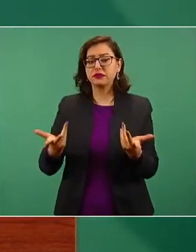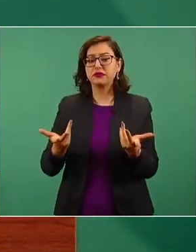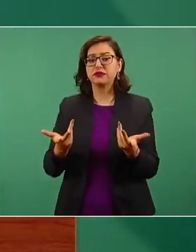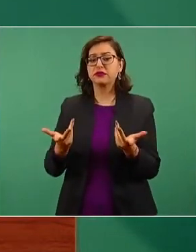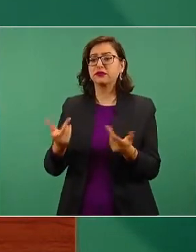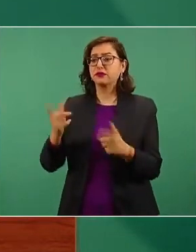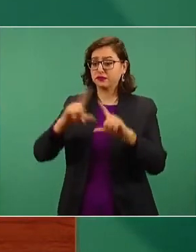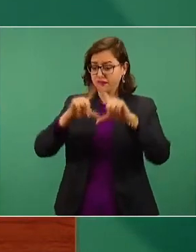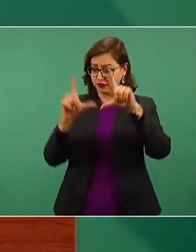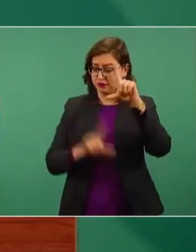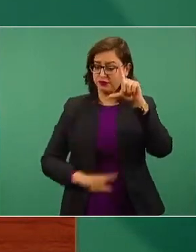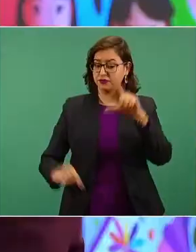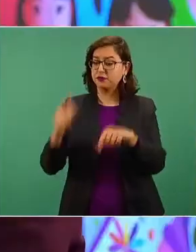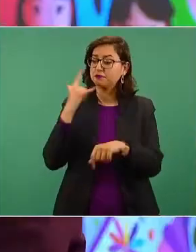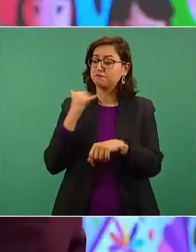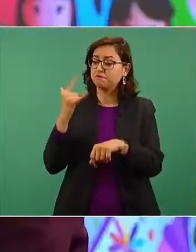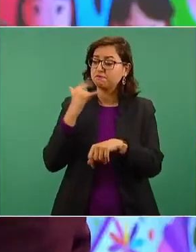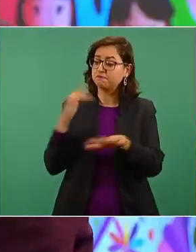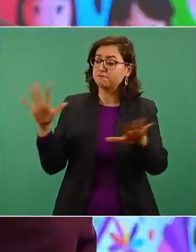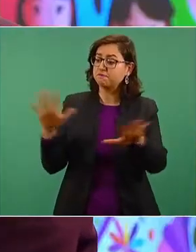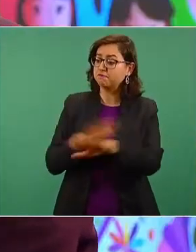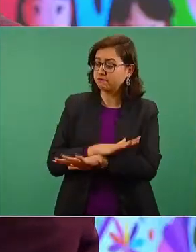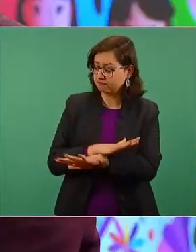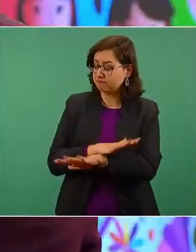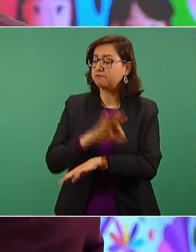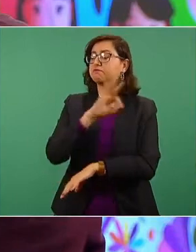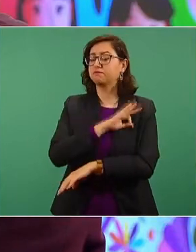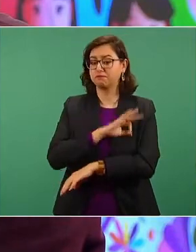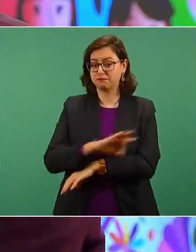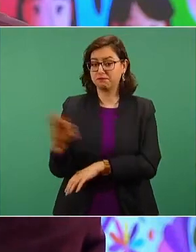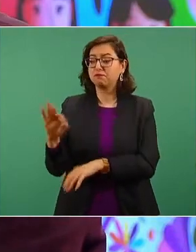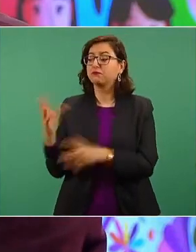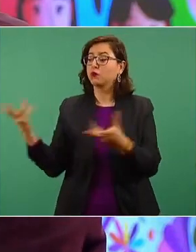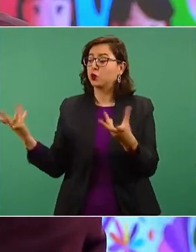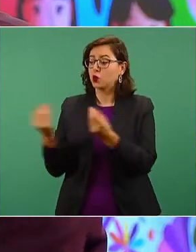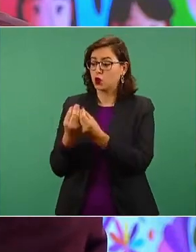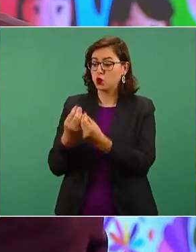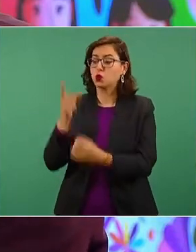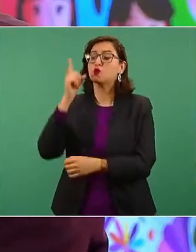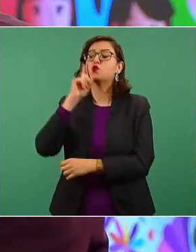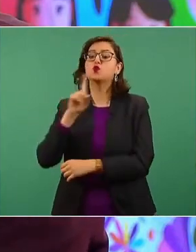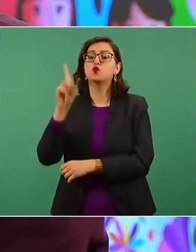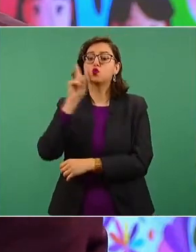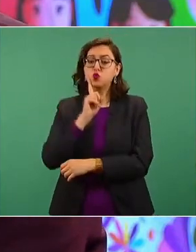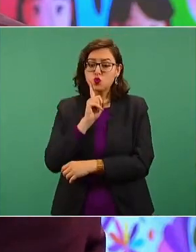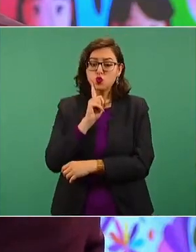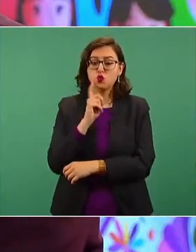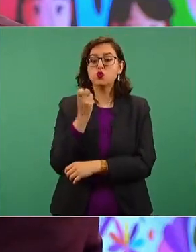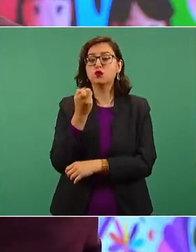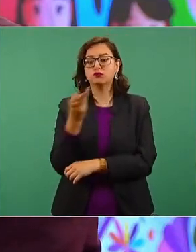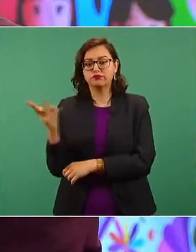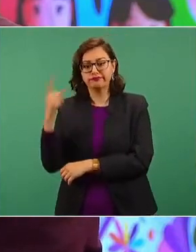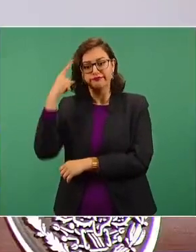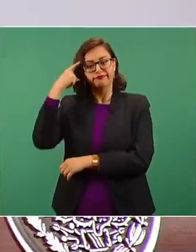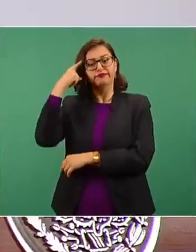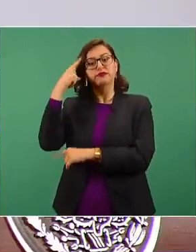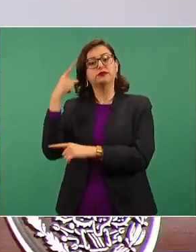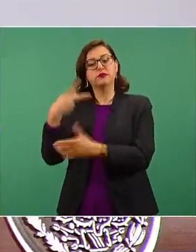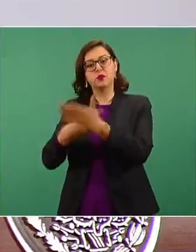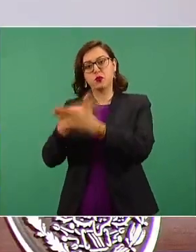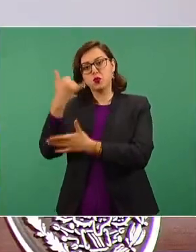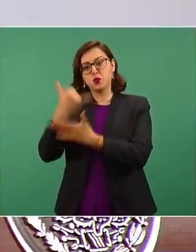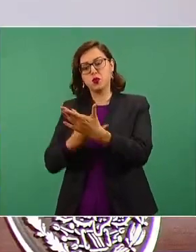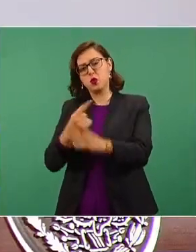se construye desde abajo y en alianza con las mujeres de México, porque las mujeres tienen claro el rumbo del